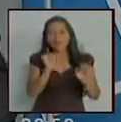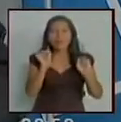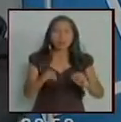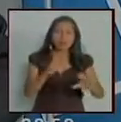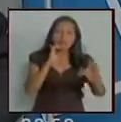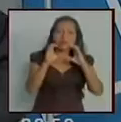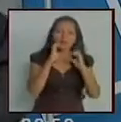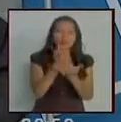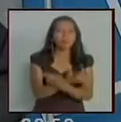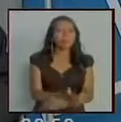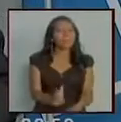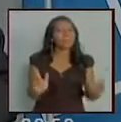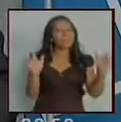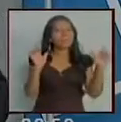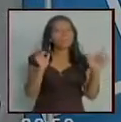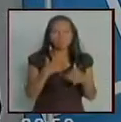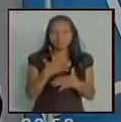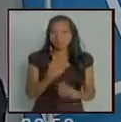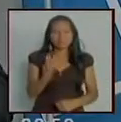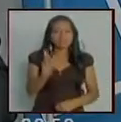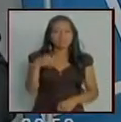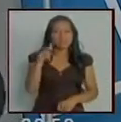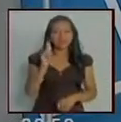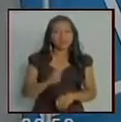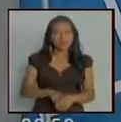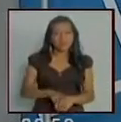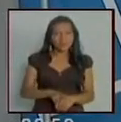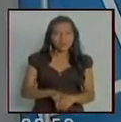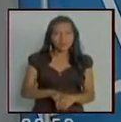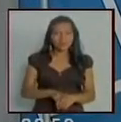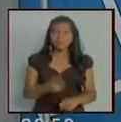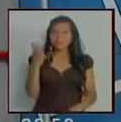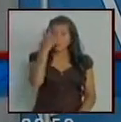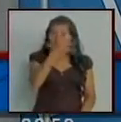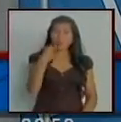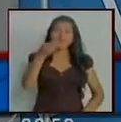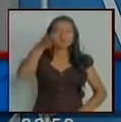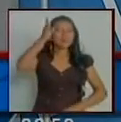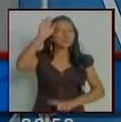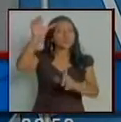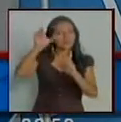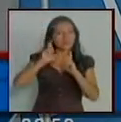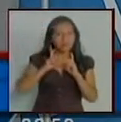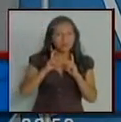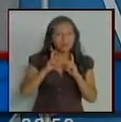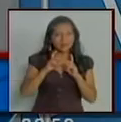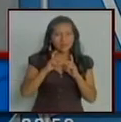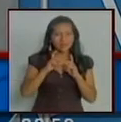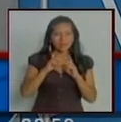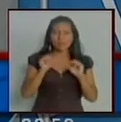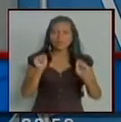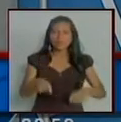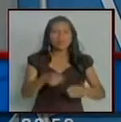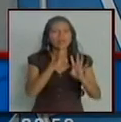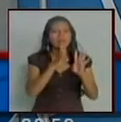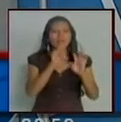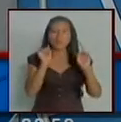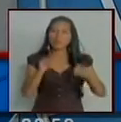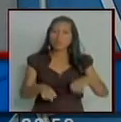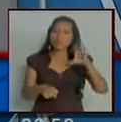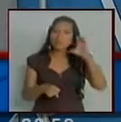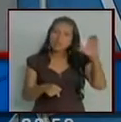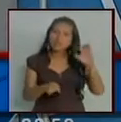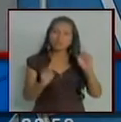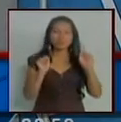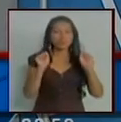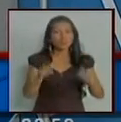puede comunicarse de la manera que le plazca. Qué don maravilloso que le ha dado Dios. Poder hablar, poder oír,